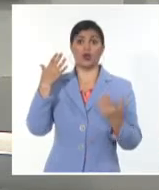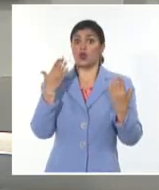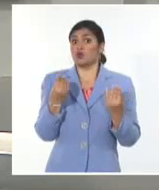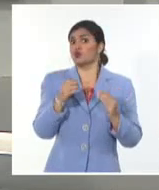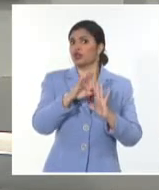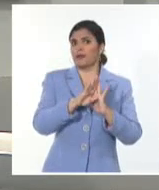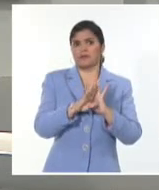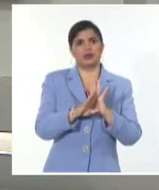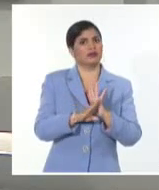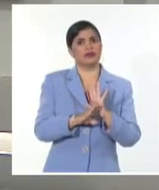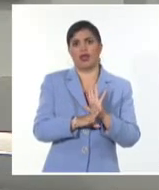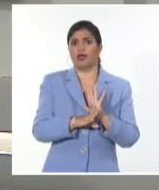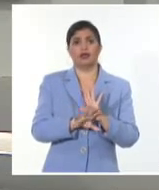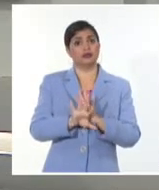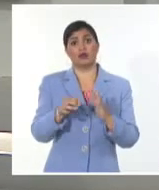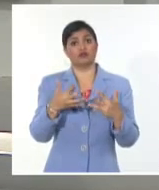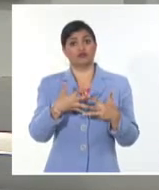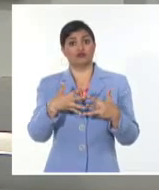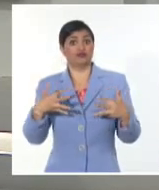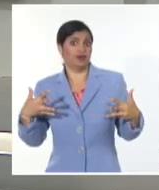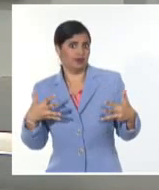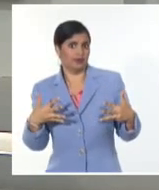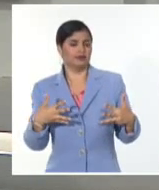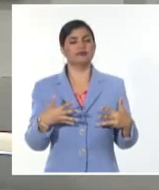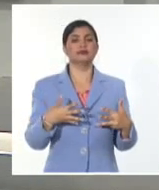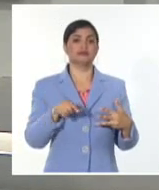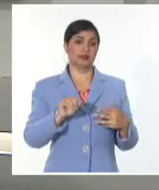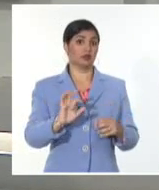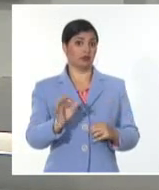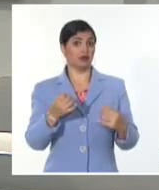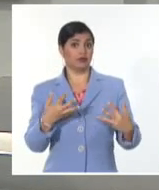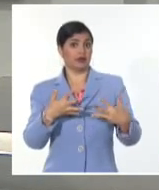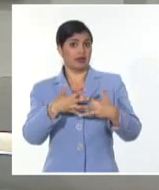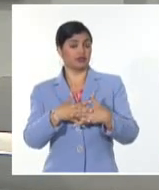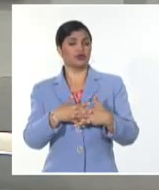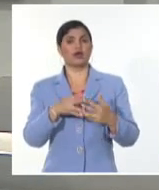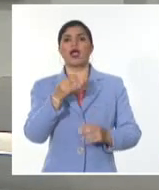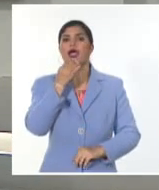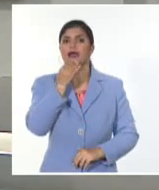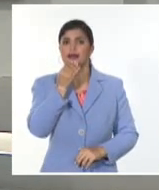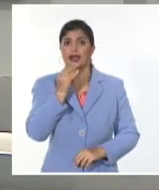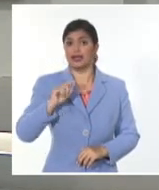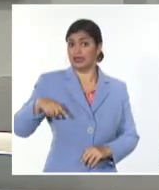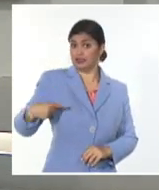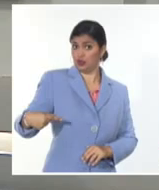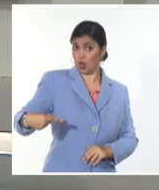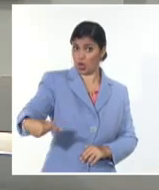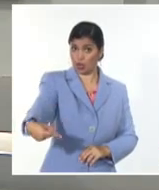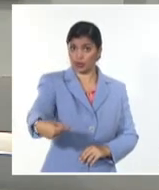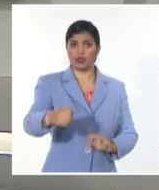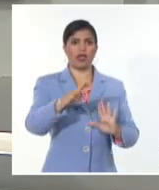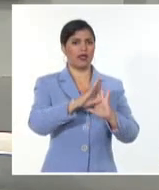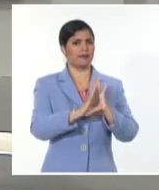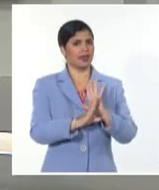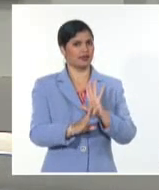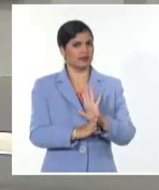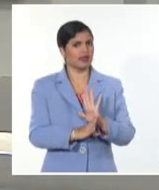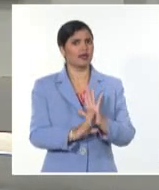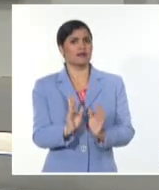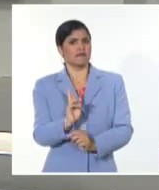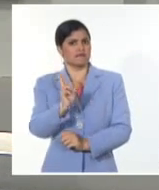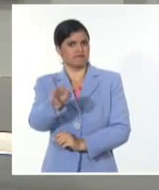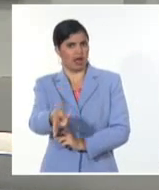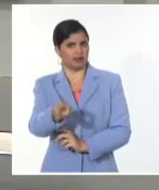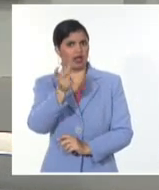declaraciones contundentes, sobre todo en foros internacionales, condenando cada uno de los actos atroces ordenados por el premier